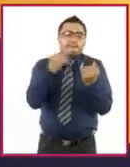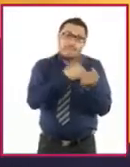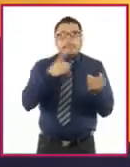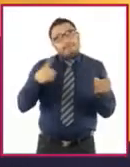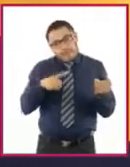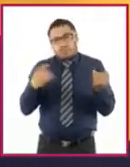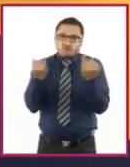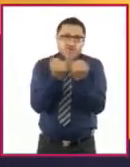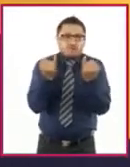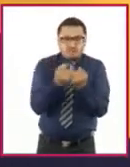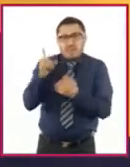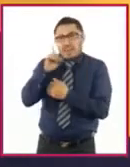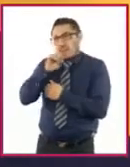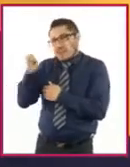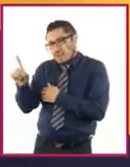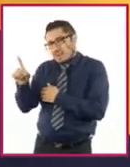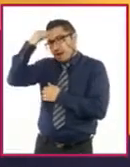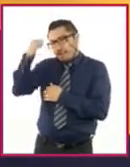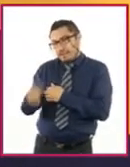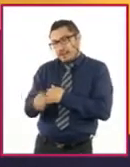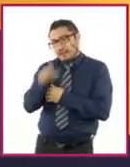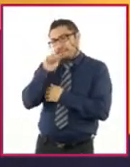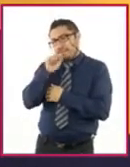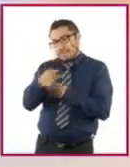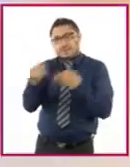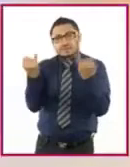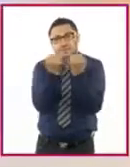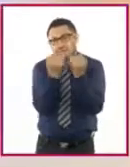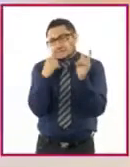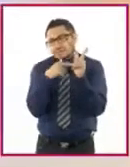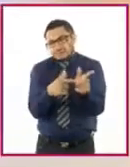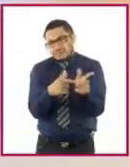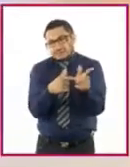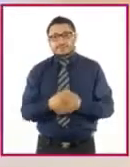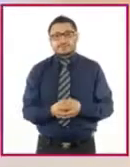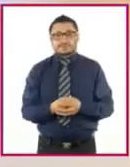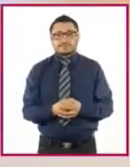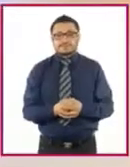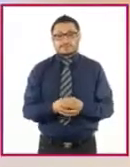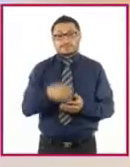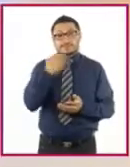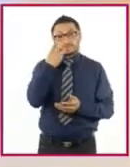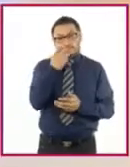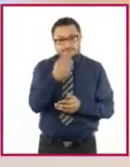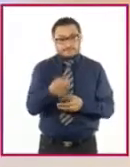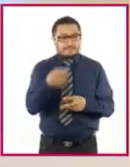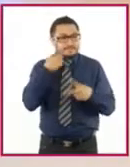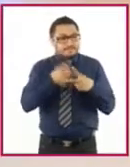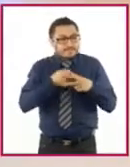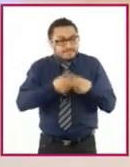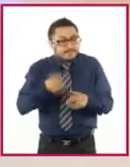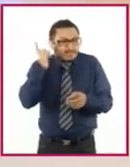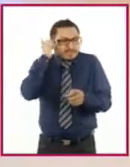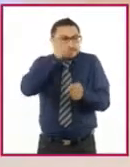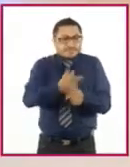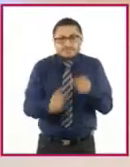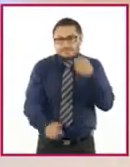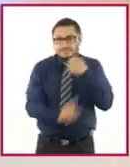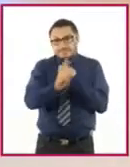en ambos lados para conservar la igualdad. Por medio de esquemas podemos resolver el problema